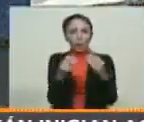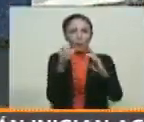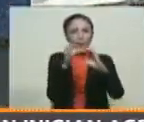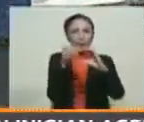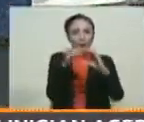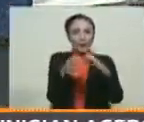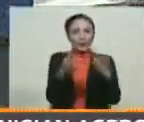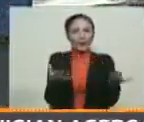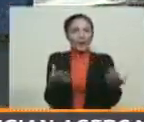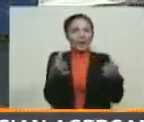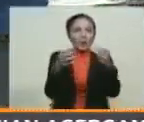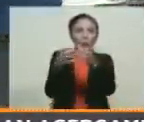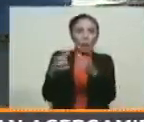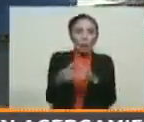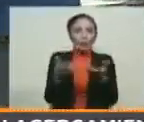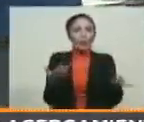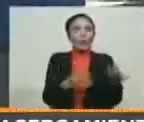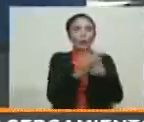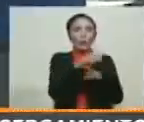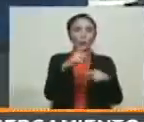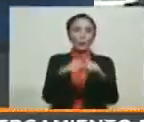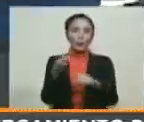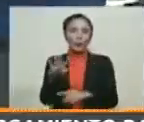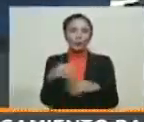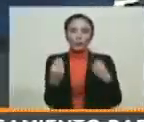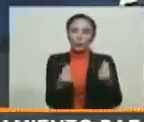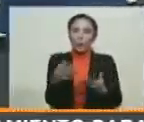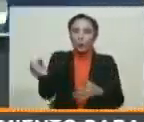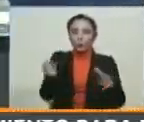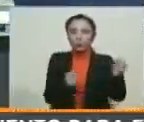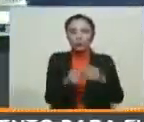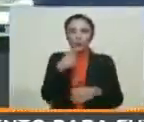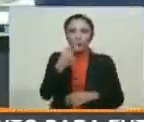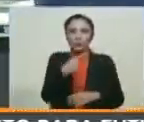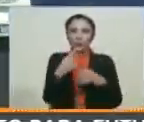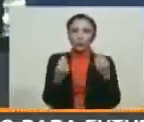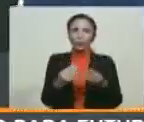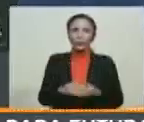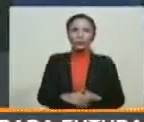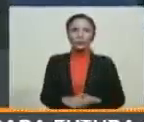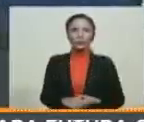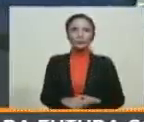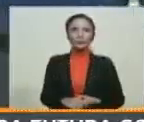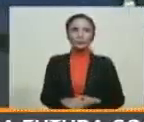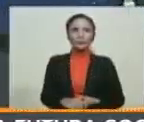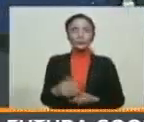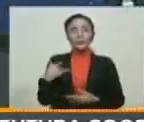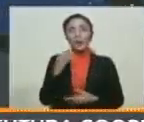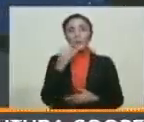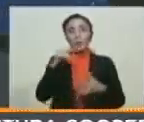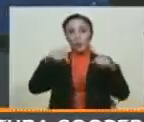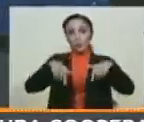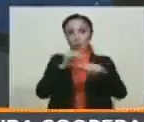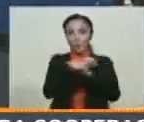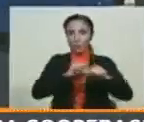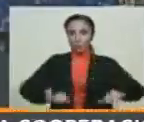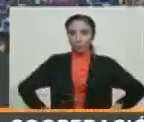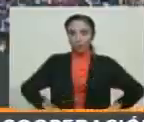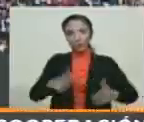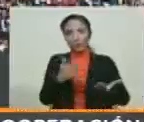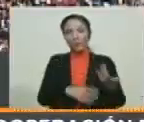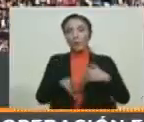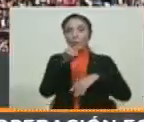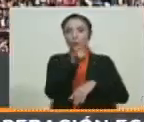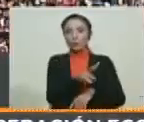partido como esta el 4x4 rafael por favor cuando miren el caso del estado portuguesa tenemos más